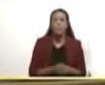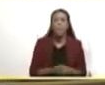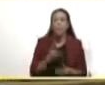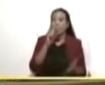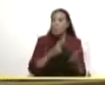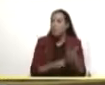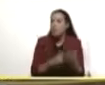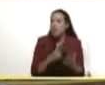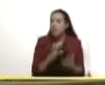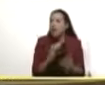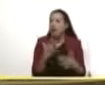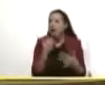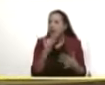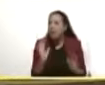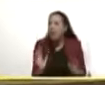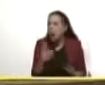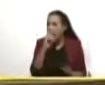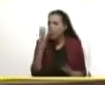2000 y pico.